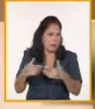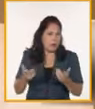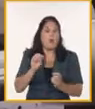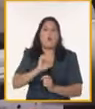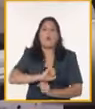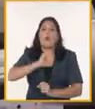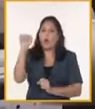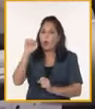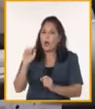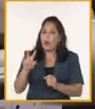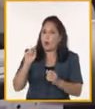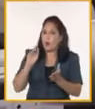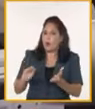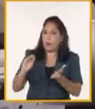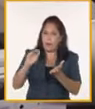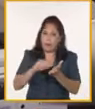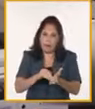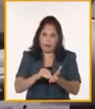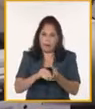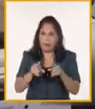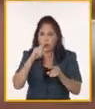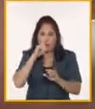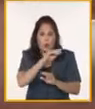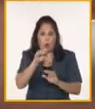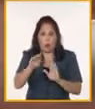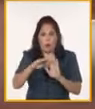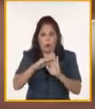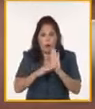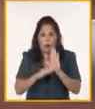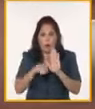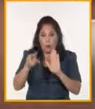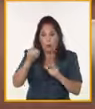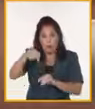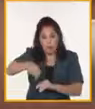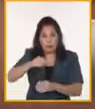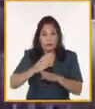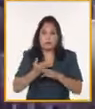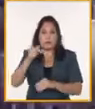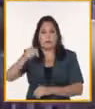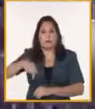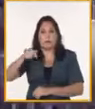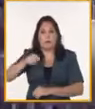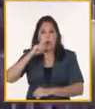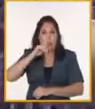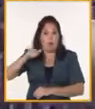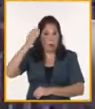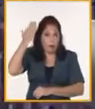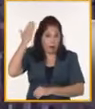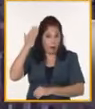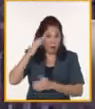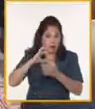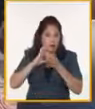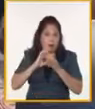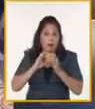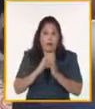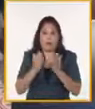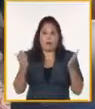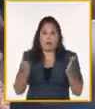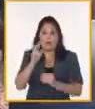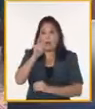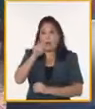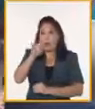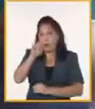adecuada implementación de estas normas que no es más que una actualización de las normas que contenía la gaceta número 94 del 2021